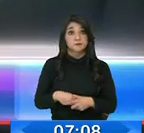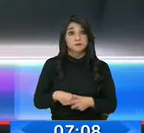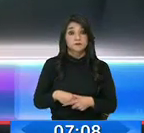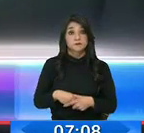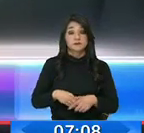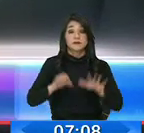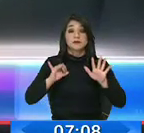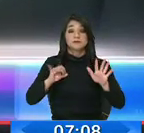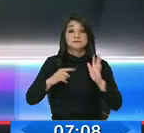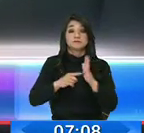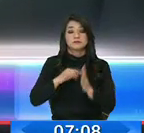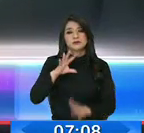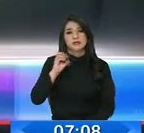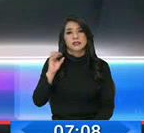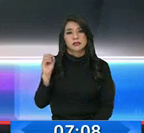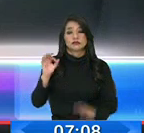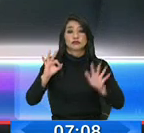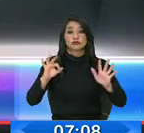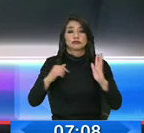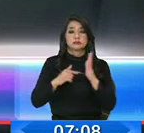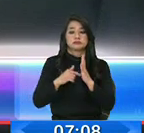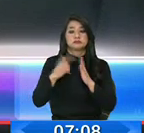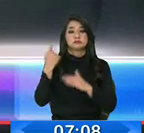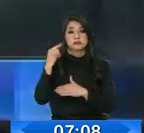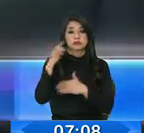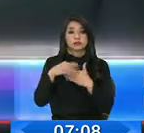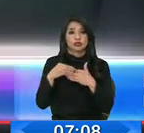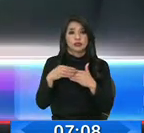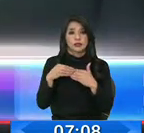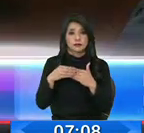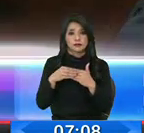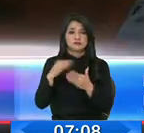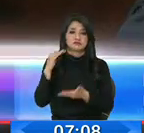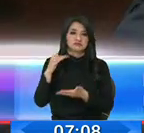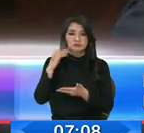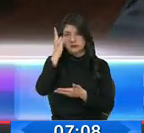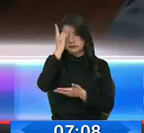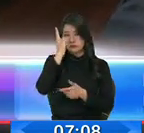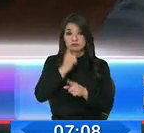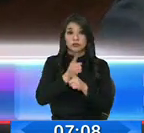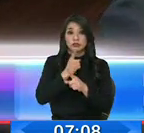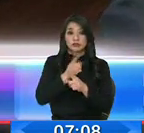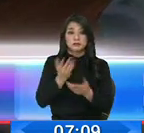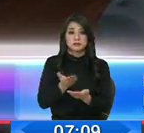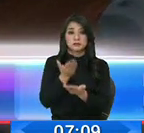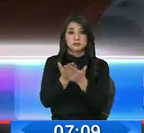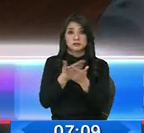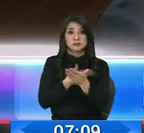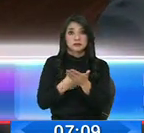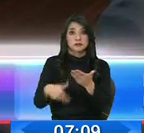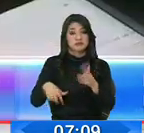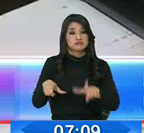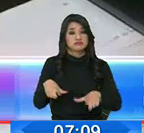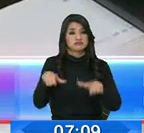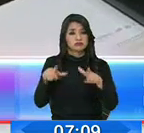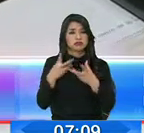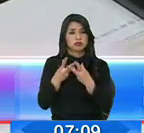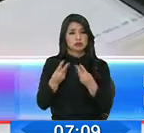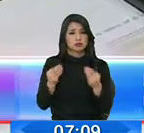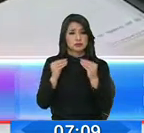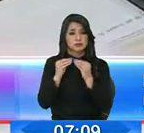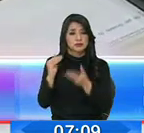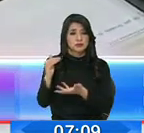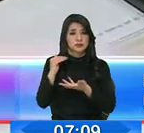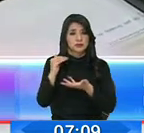7.500 y 8.000 millones de dólares del déficit. Es por ello que le plantearon al presidente varias alternativas para generar ingresos.